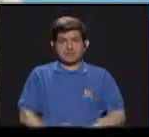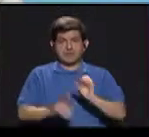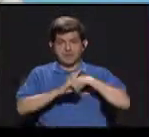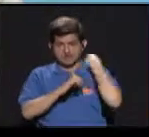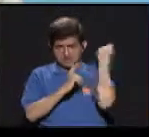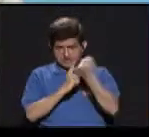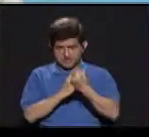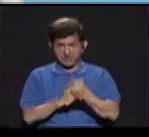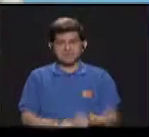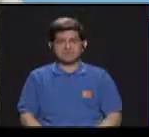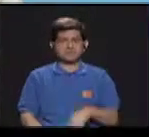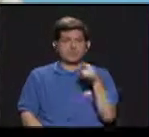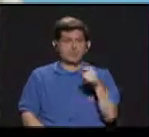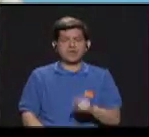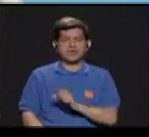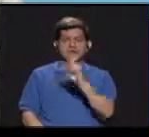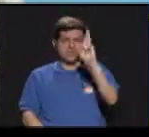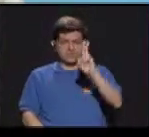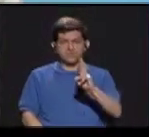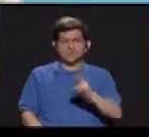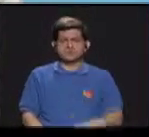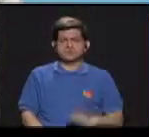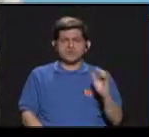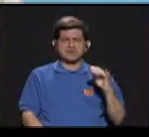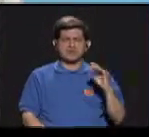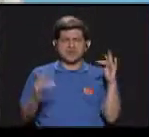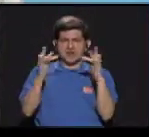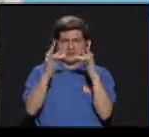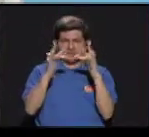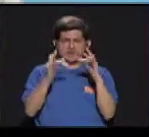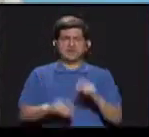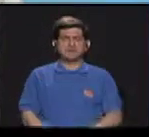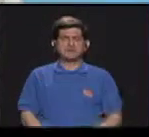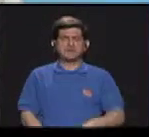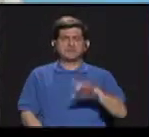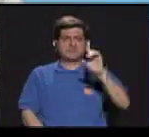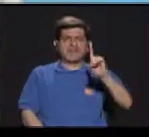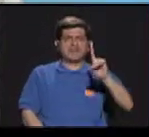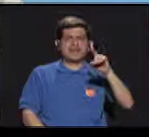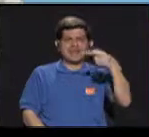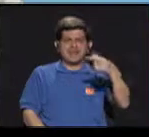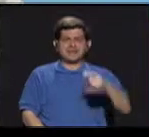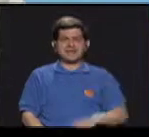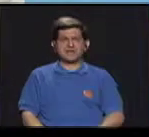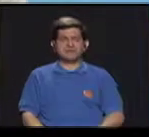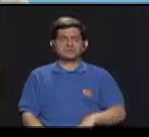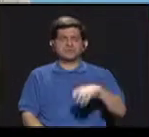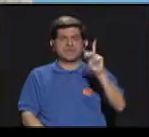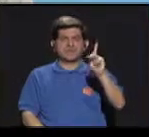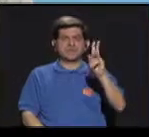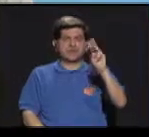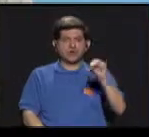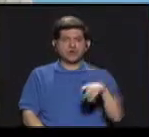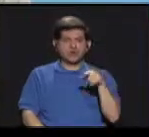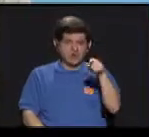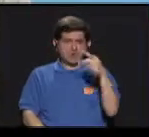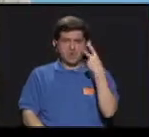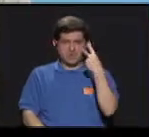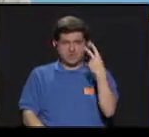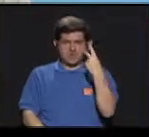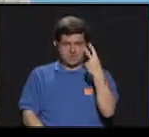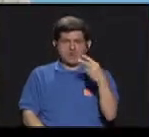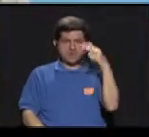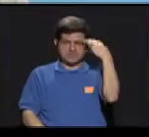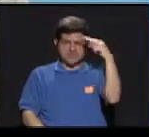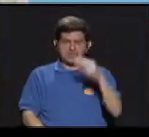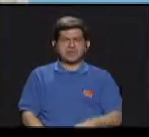fue que conectaron con Costa Rica. Un buen día Daniel Gallegos y Quintico Moreno, que estaban en México, los vieron